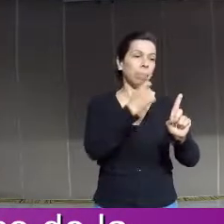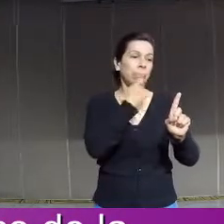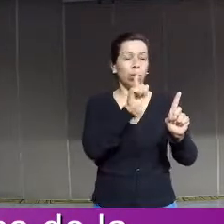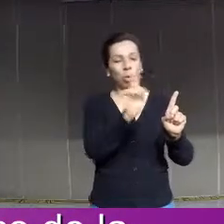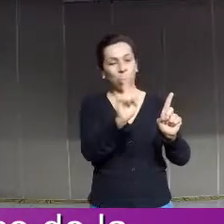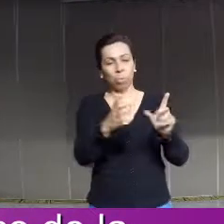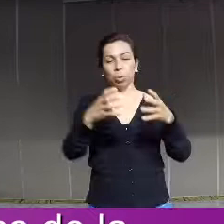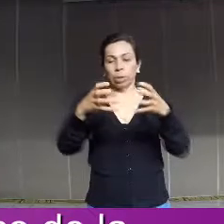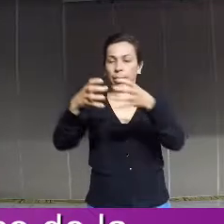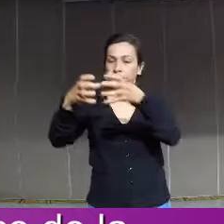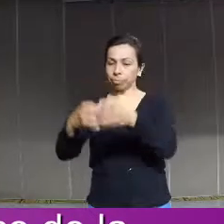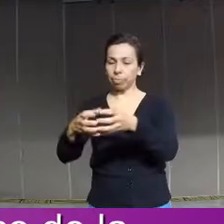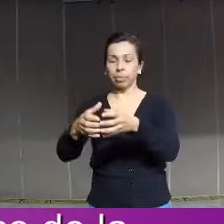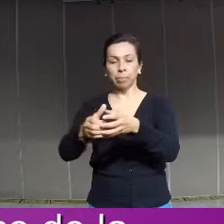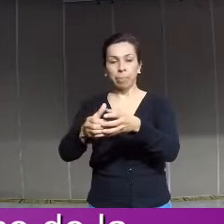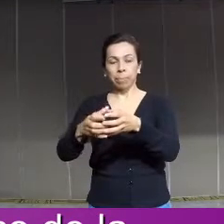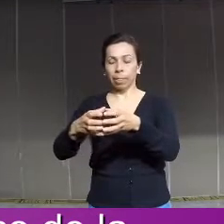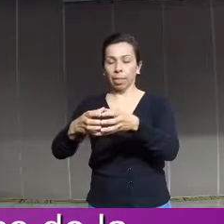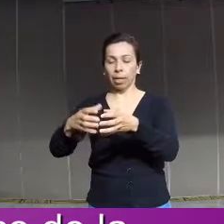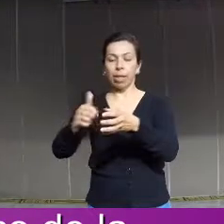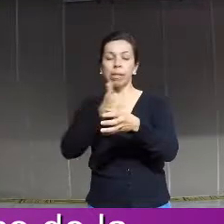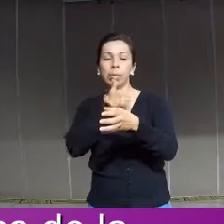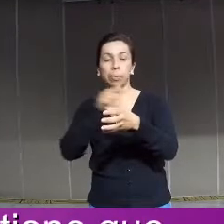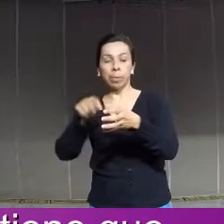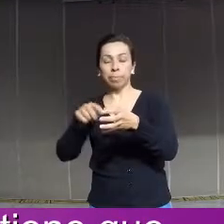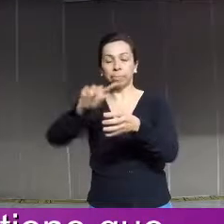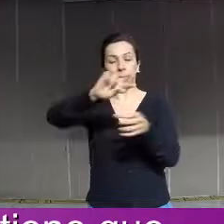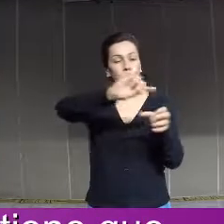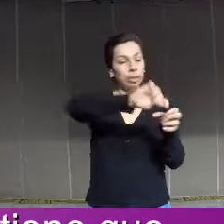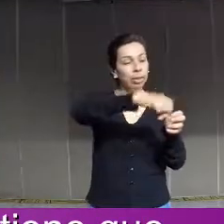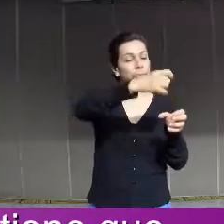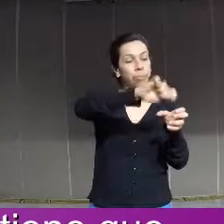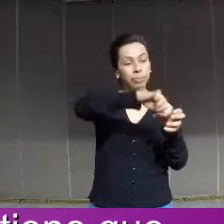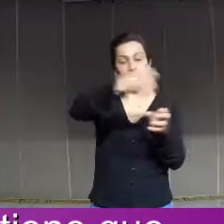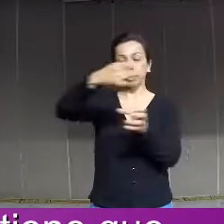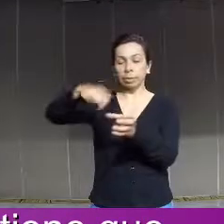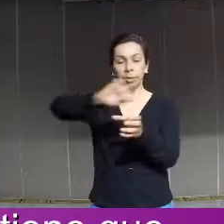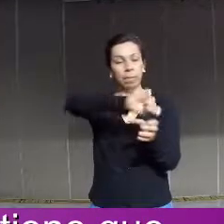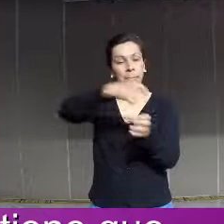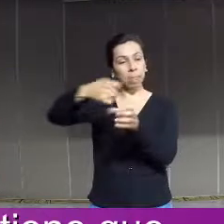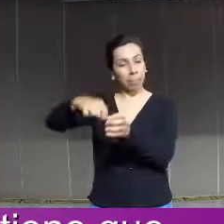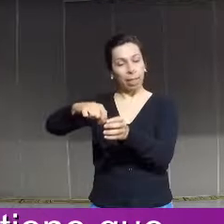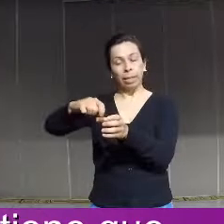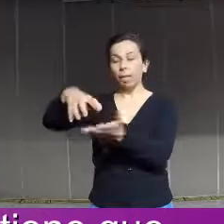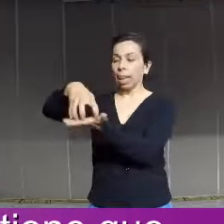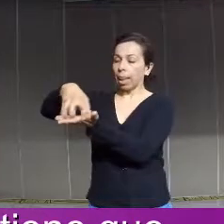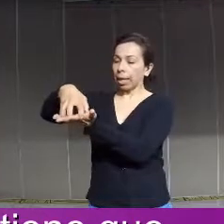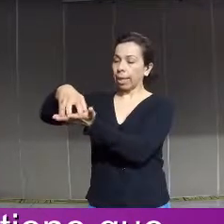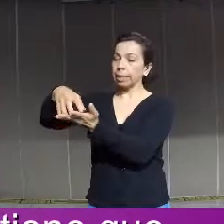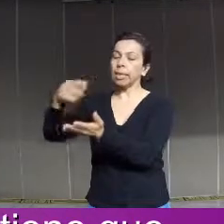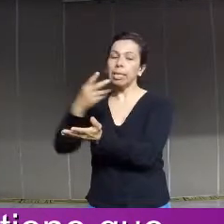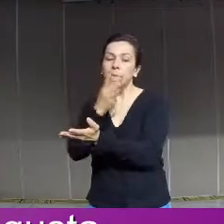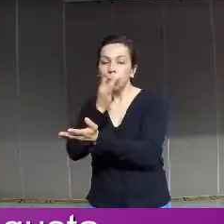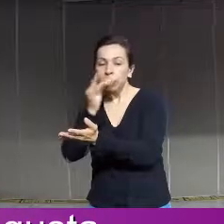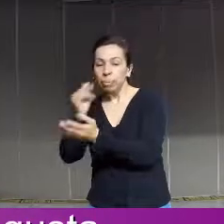quieren. Y bueno, nosotros encontramos la gelatina coagulada como otra forma de que puedan